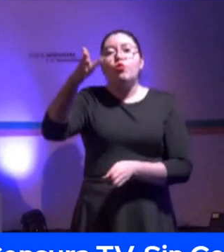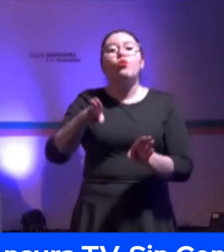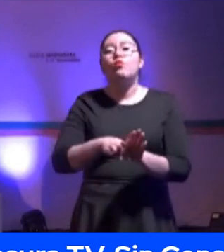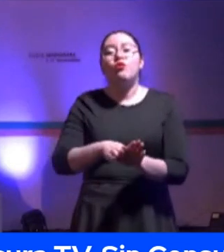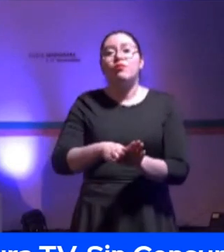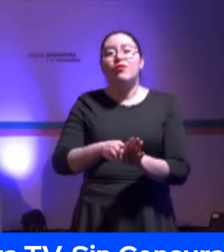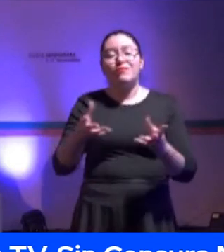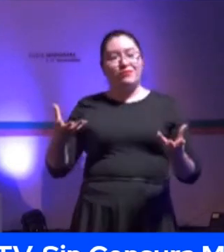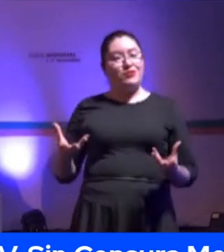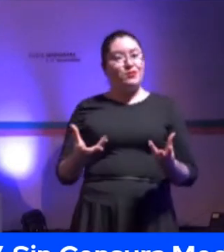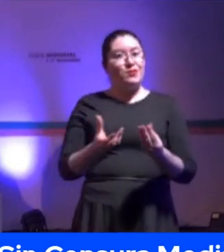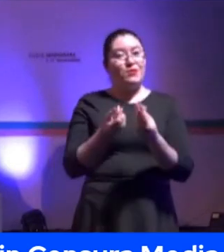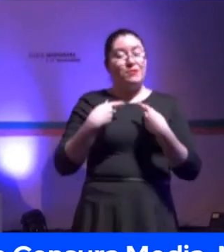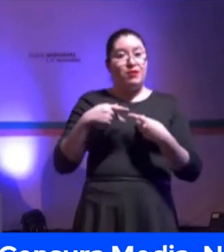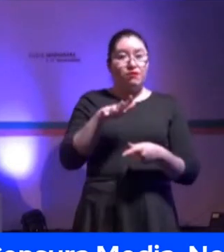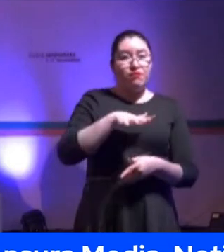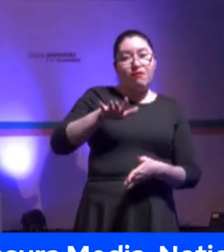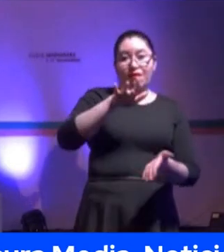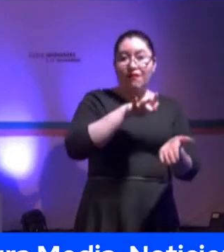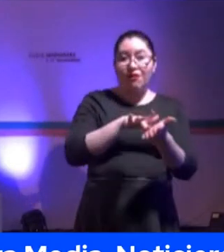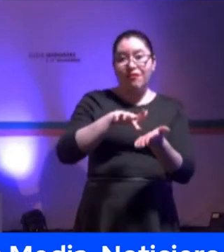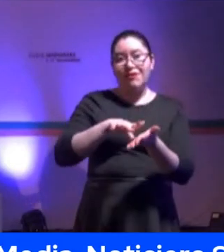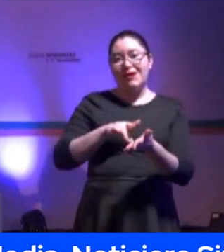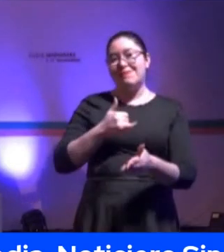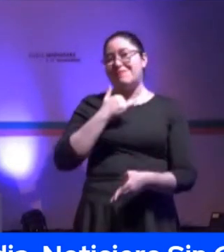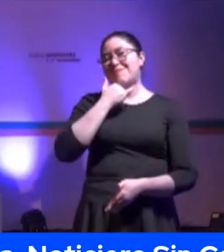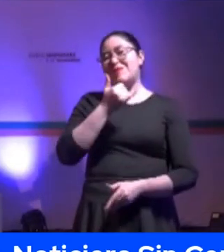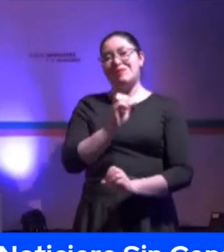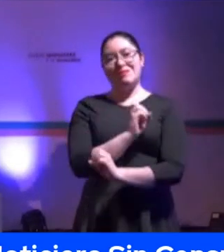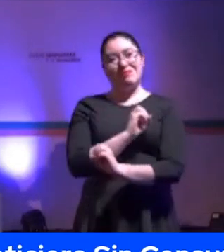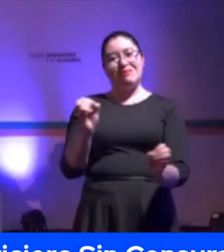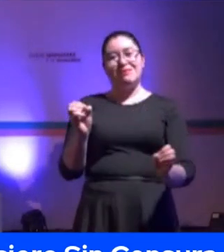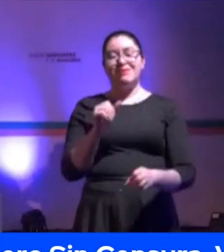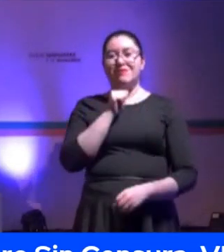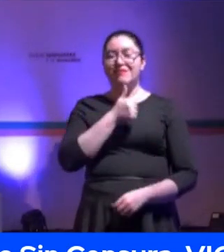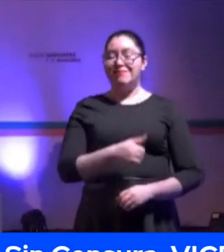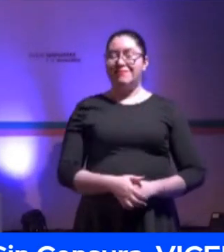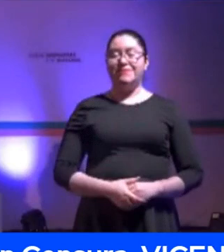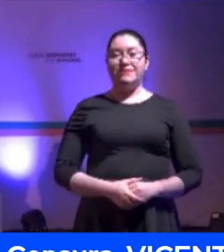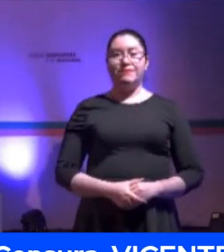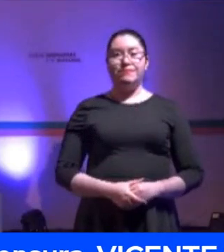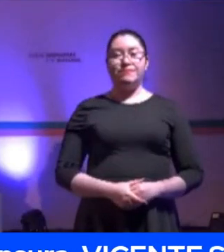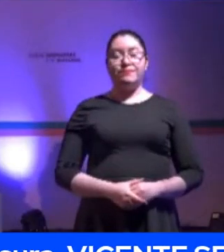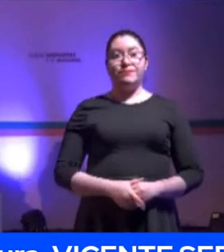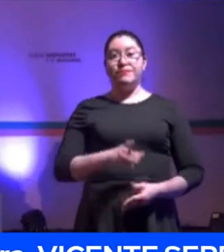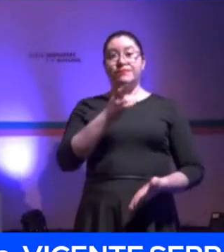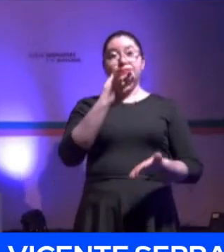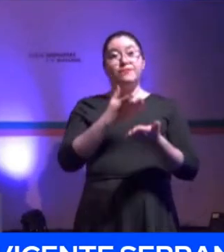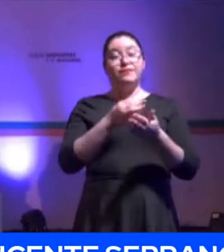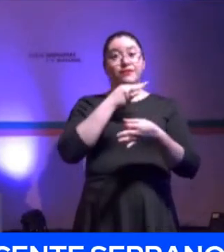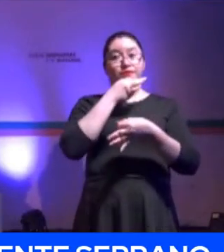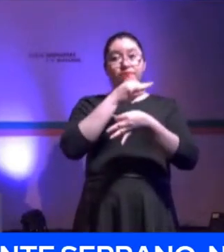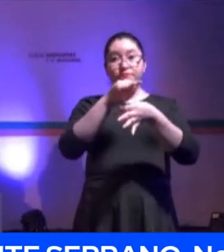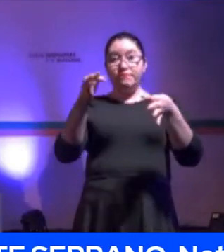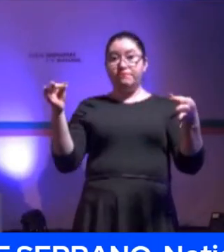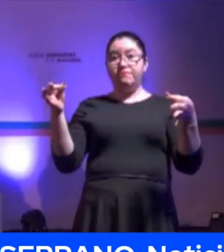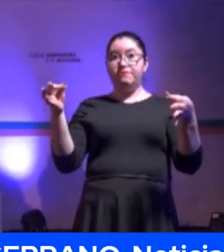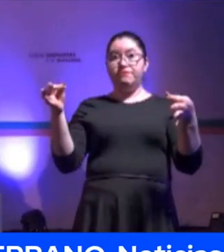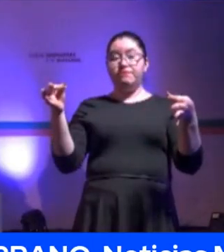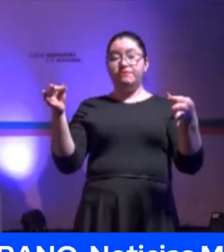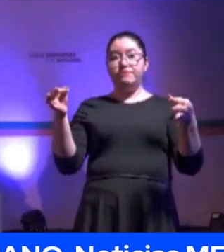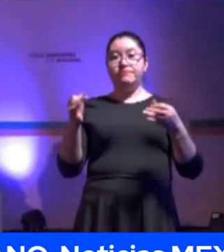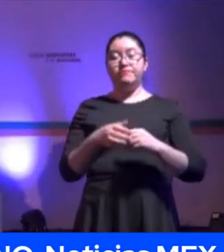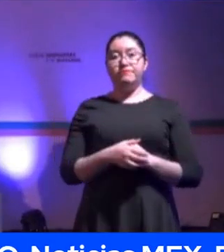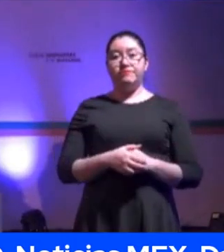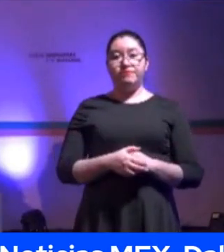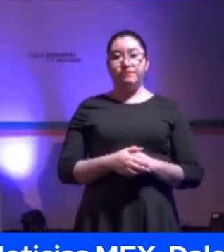con la gente no se equivoca, punto. Oigan, y nada más para ustedes,